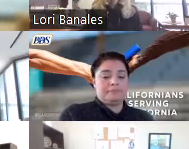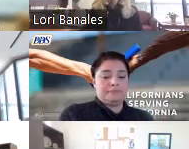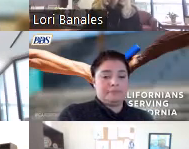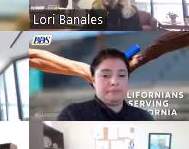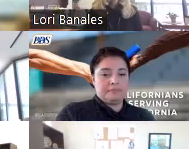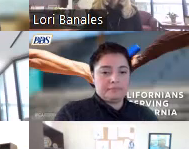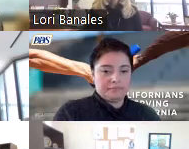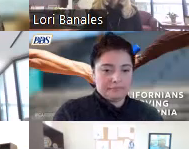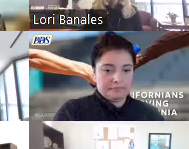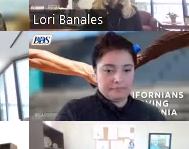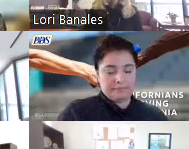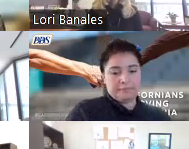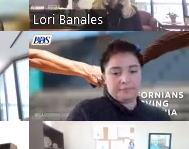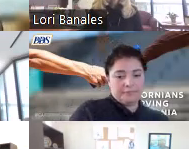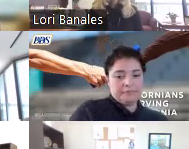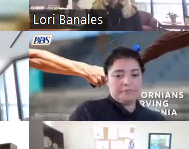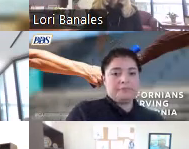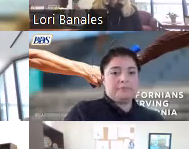tener a